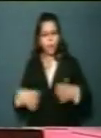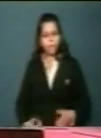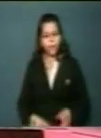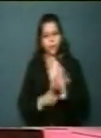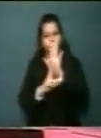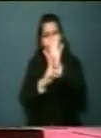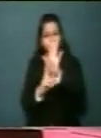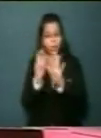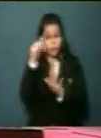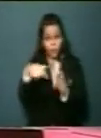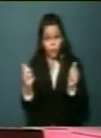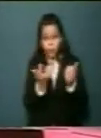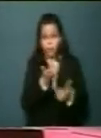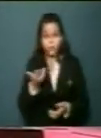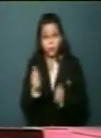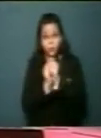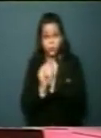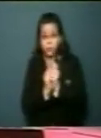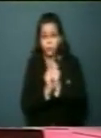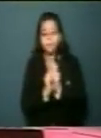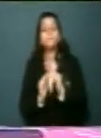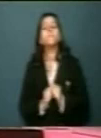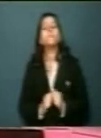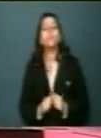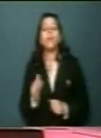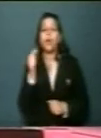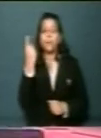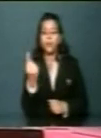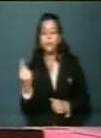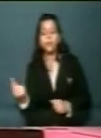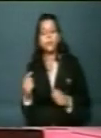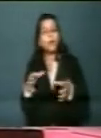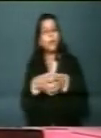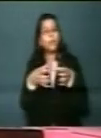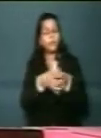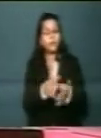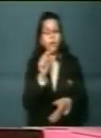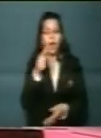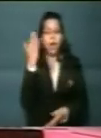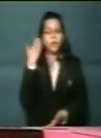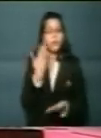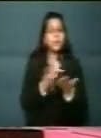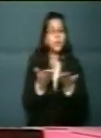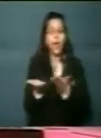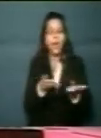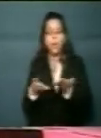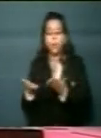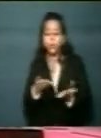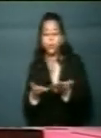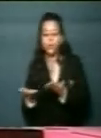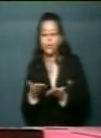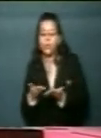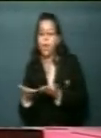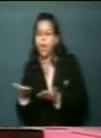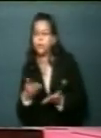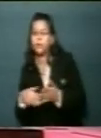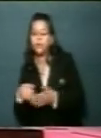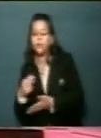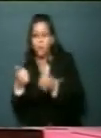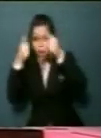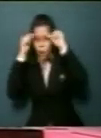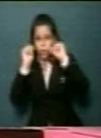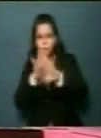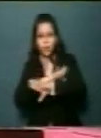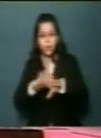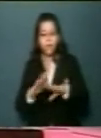nos acompañan, señores miembros de las comisiones que negociaron los acuerdos que culminaron el